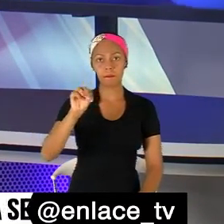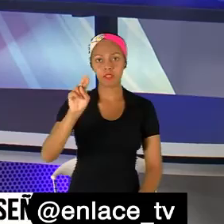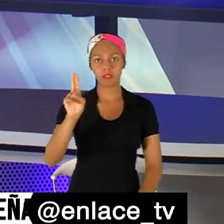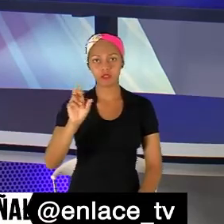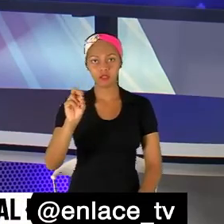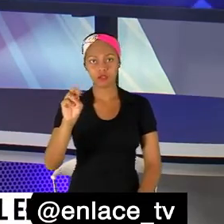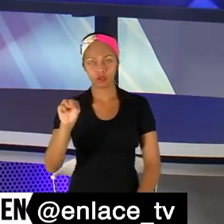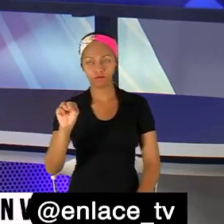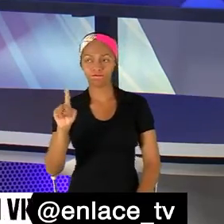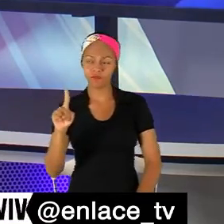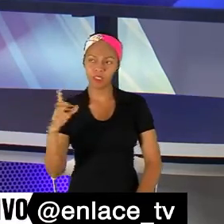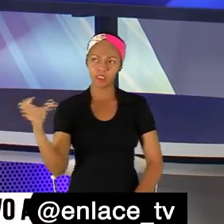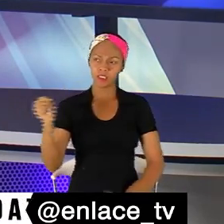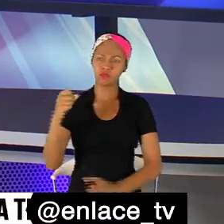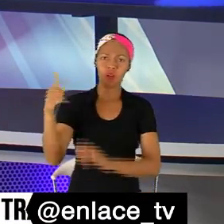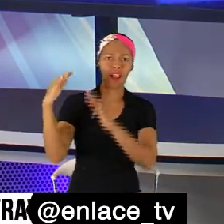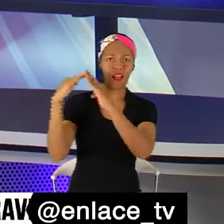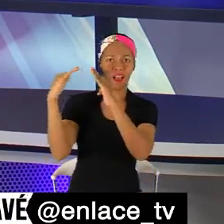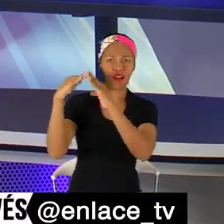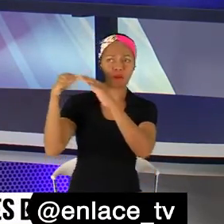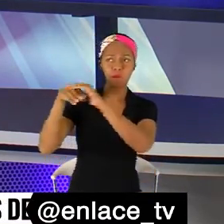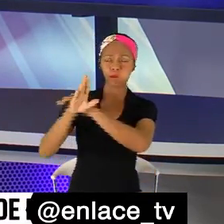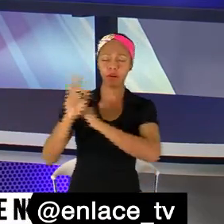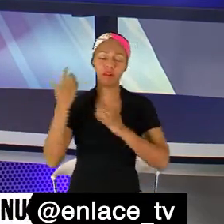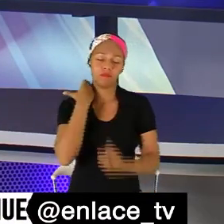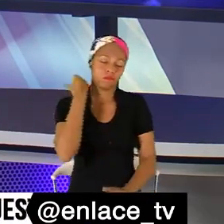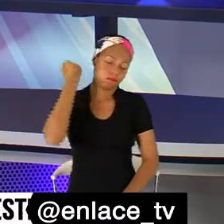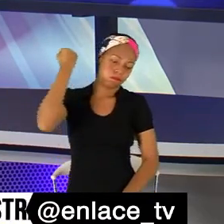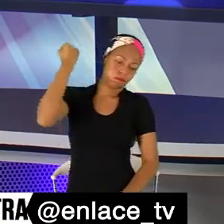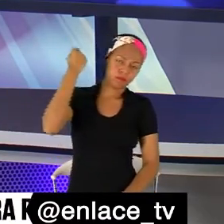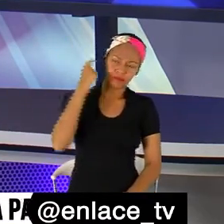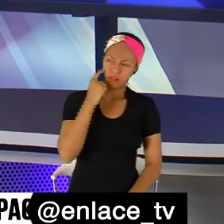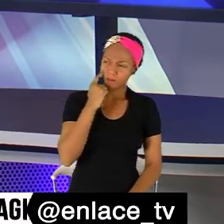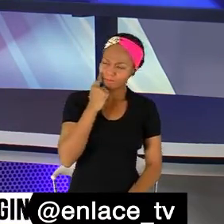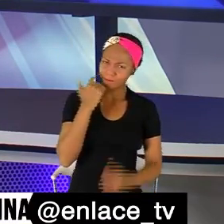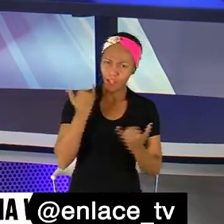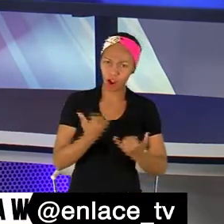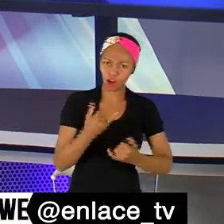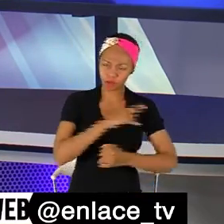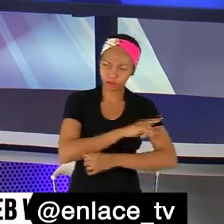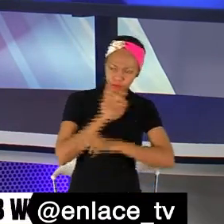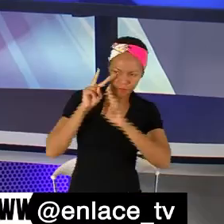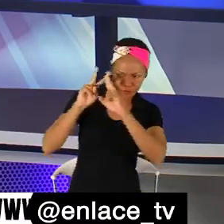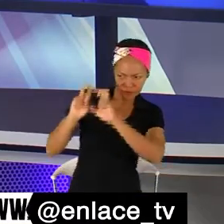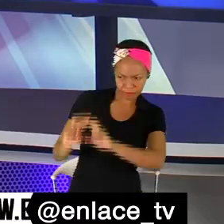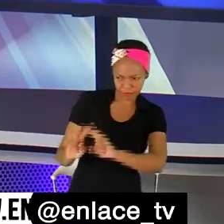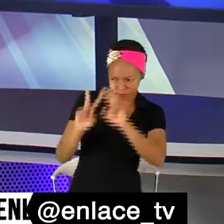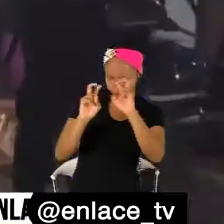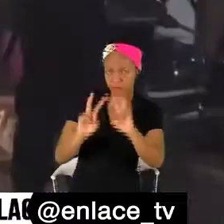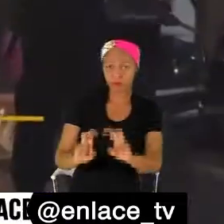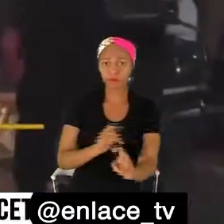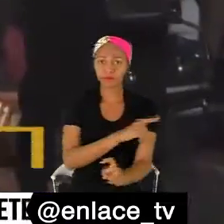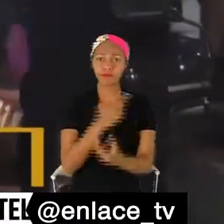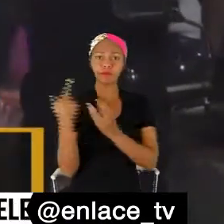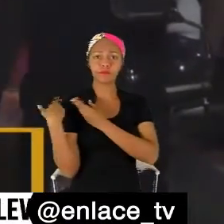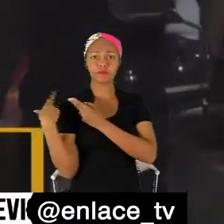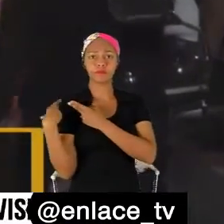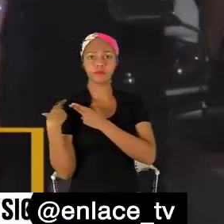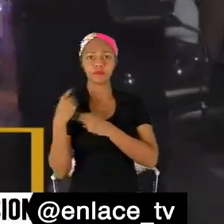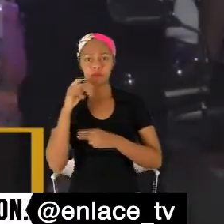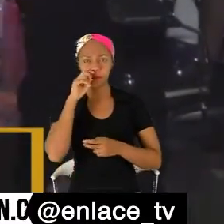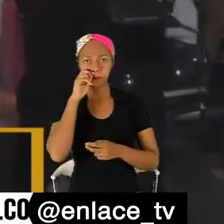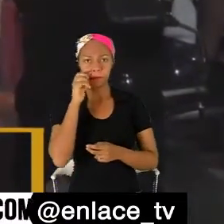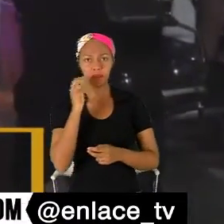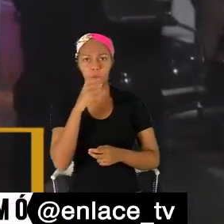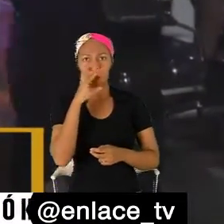del barrio Primero de Mayo. Los hechos son materia de investigación por parte de las autoridades. En total confusión quedó